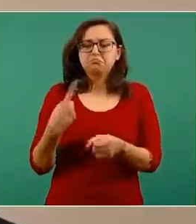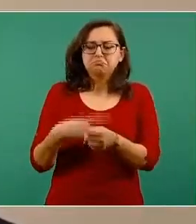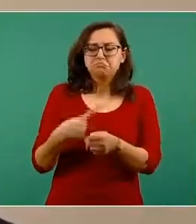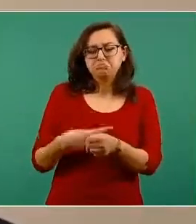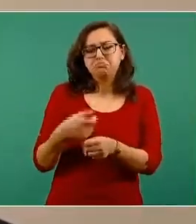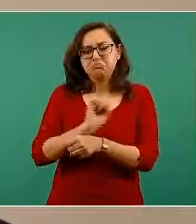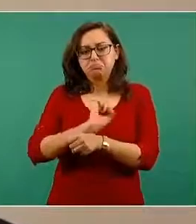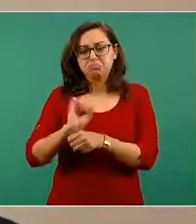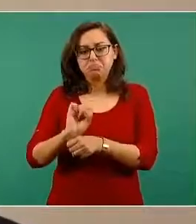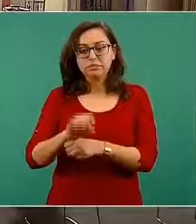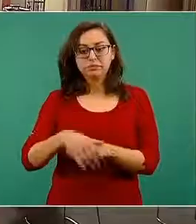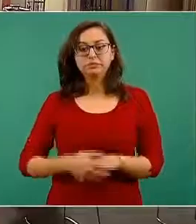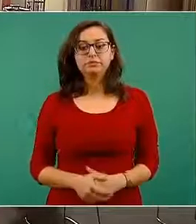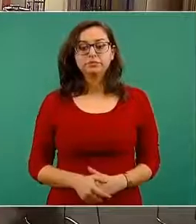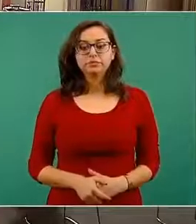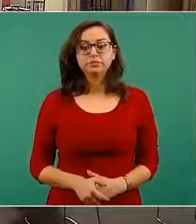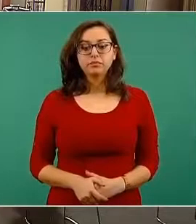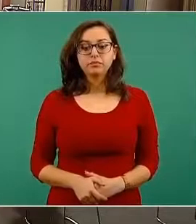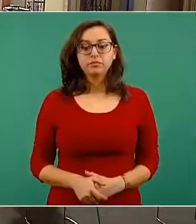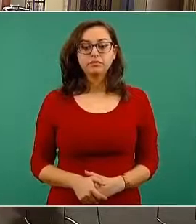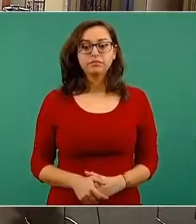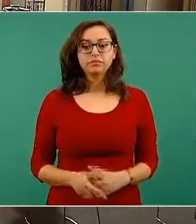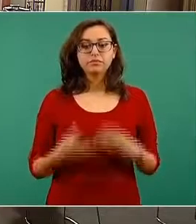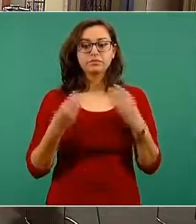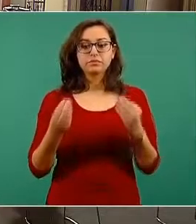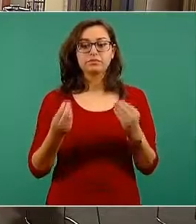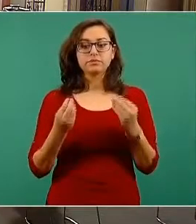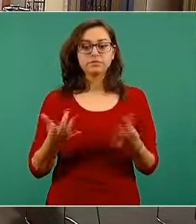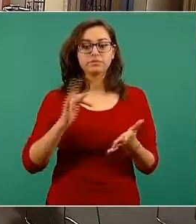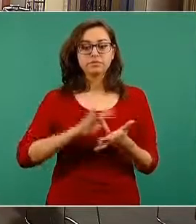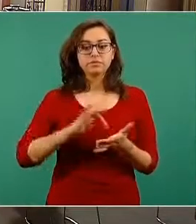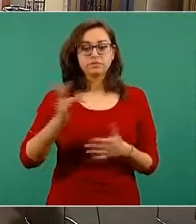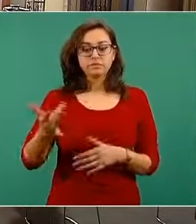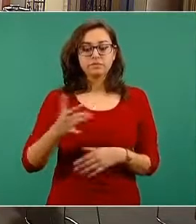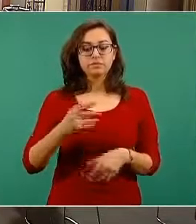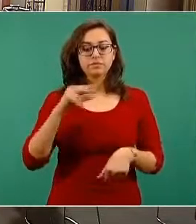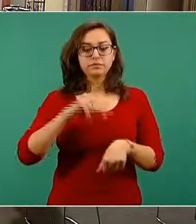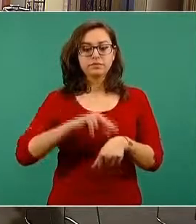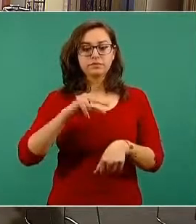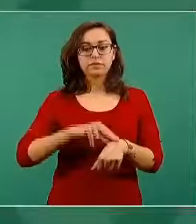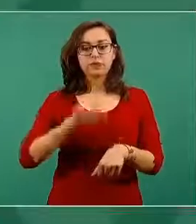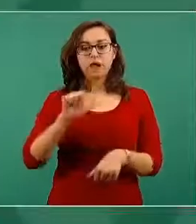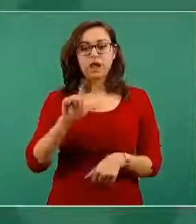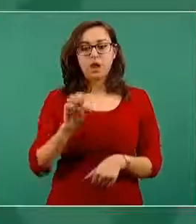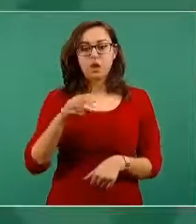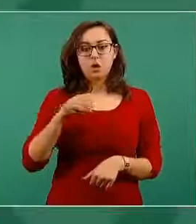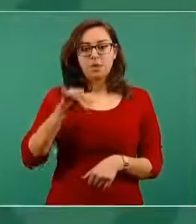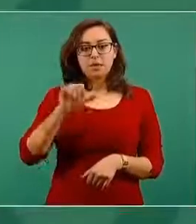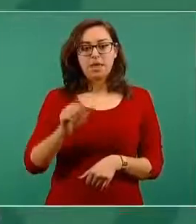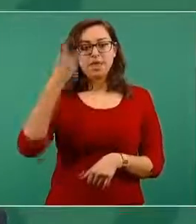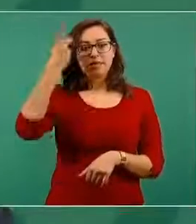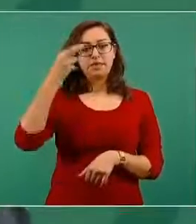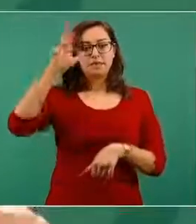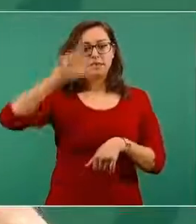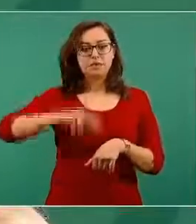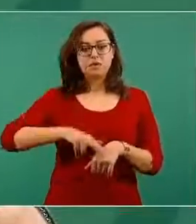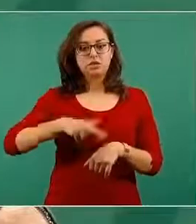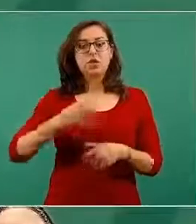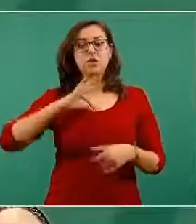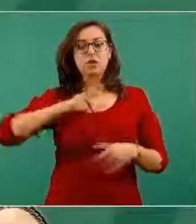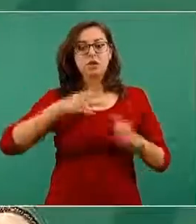virus SARS-CoV-2. Muchísimas gracias al doctor José Luis Alomía Segarra, director general de